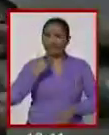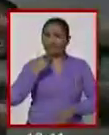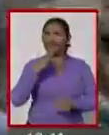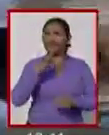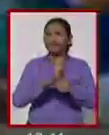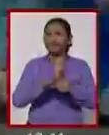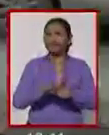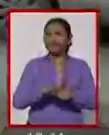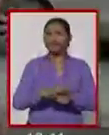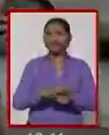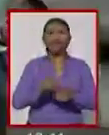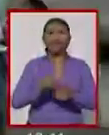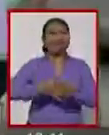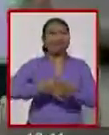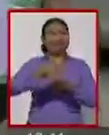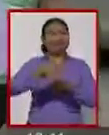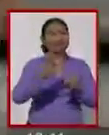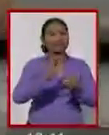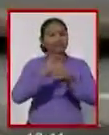hasta ahora ha sido cumplido.